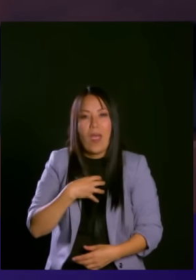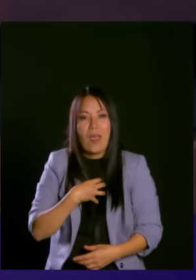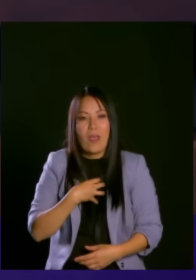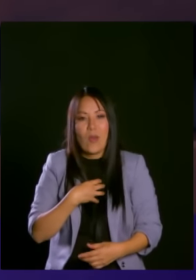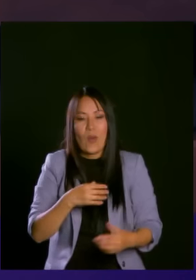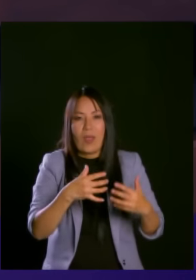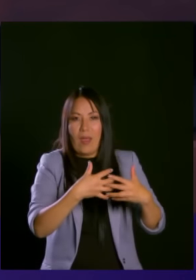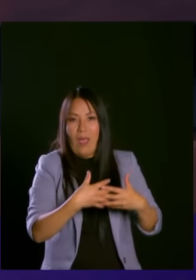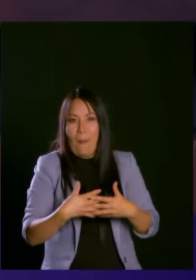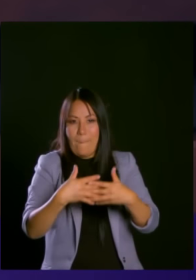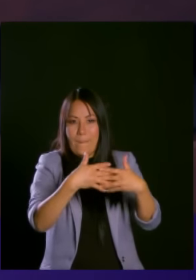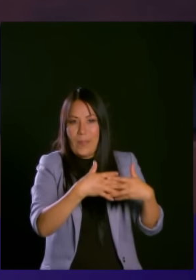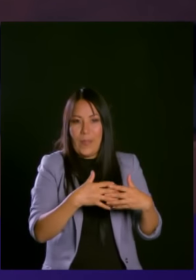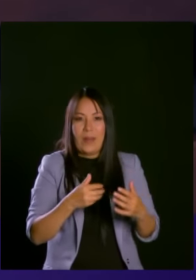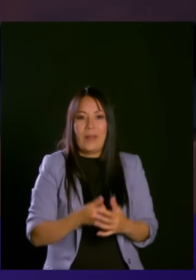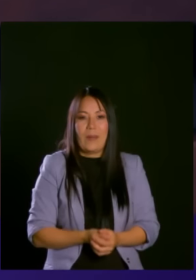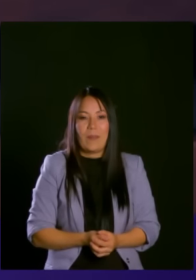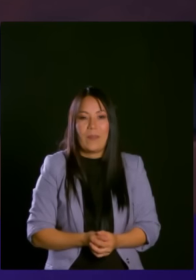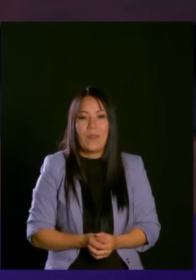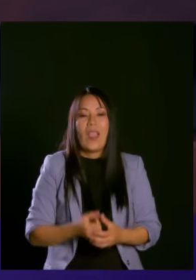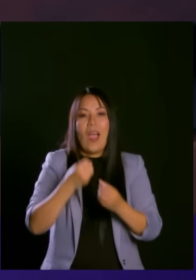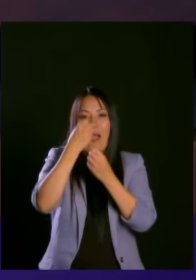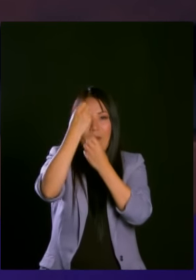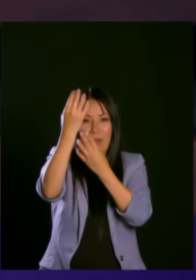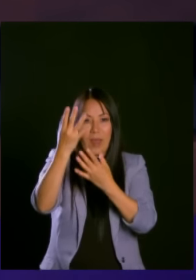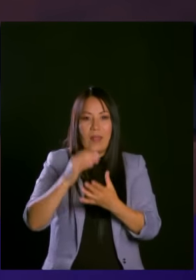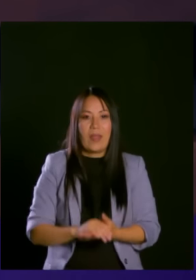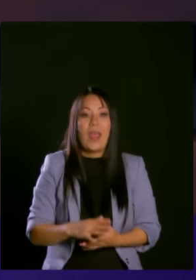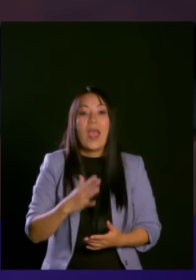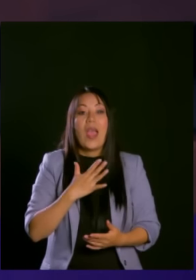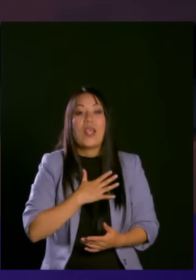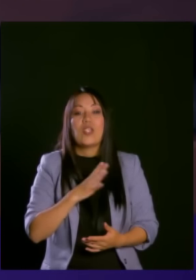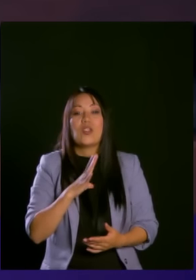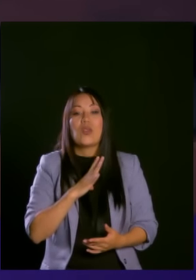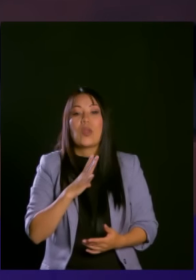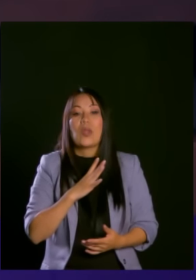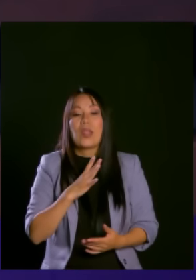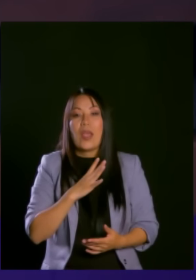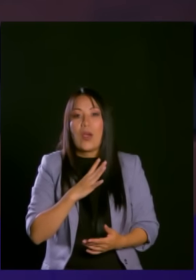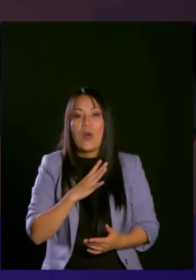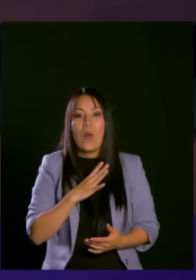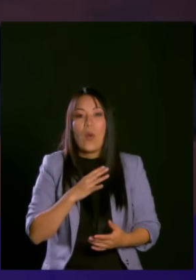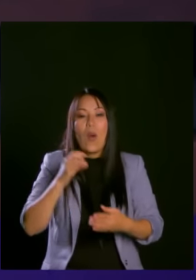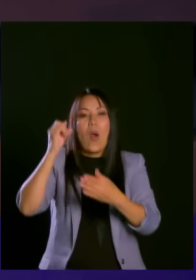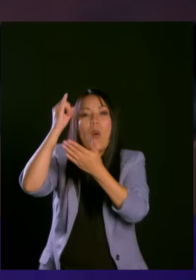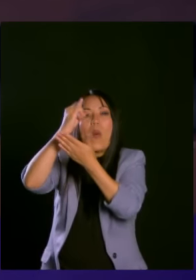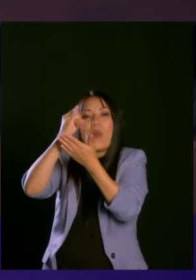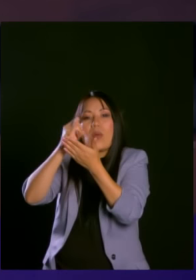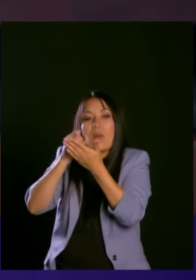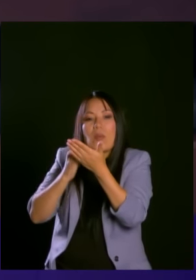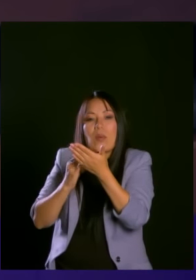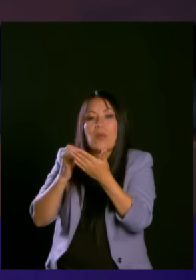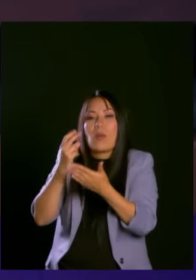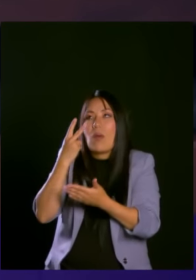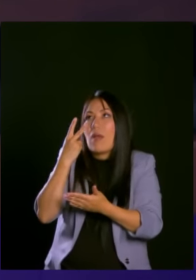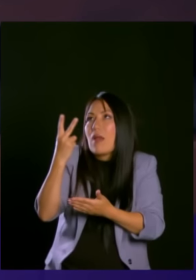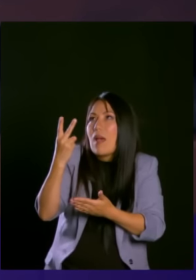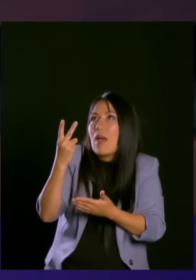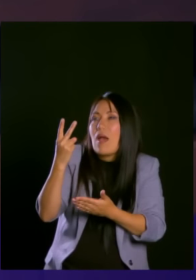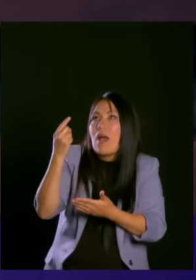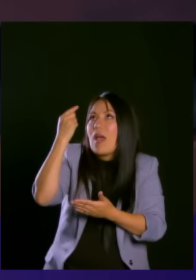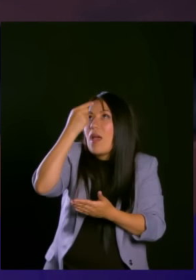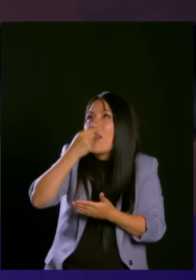Yo tengo un cuadro que alguien me pintó en acuarelas del supuesto rostro de Jesús, ¿no? Yo nunca lo vi, así que no sé cómo era, pero